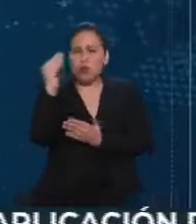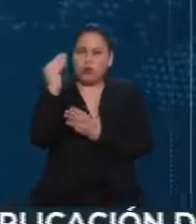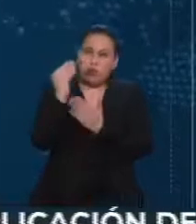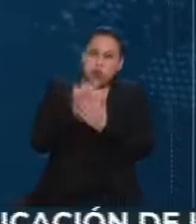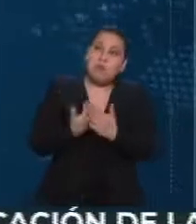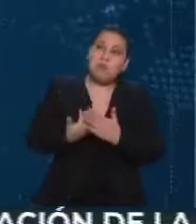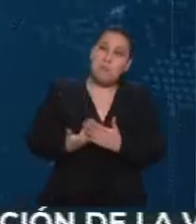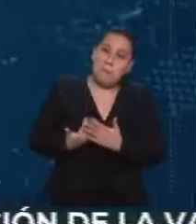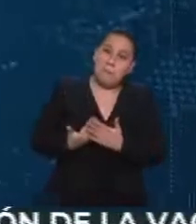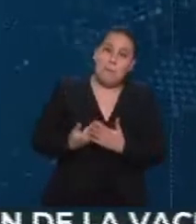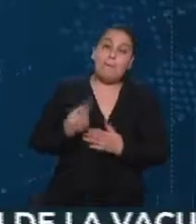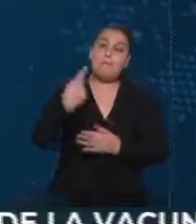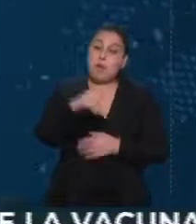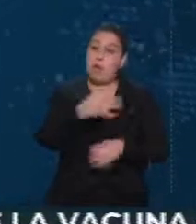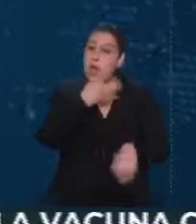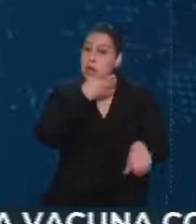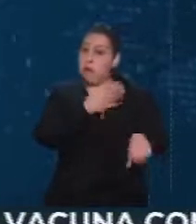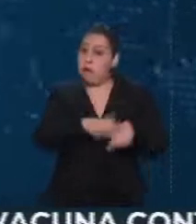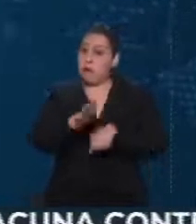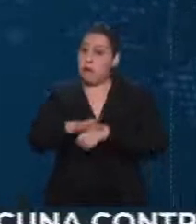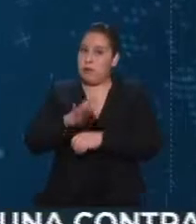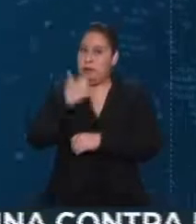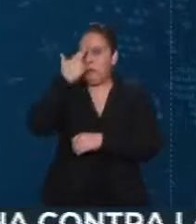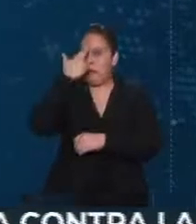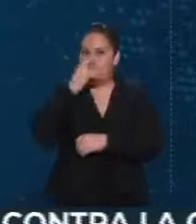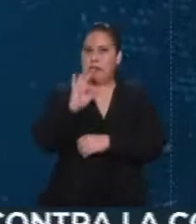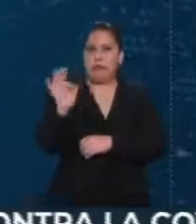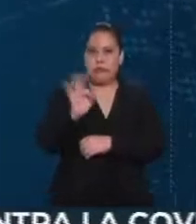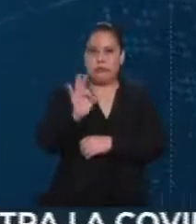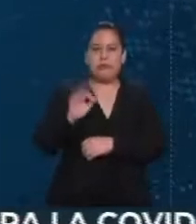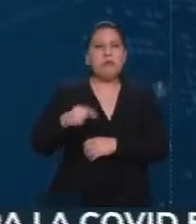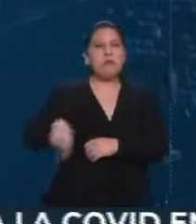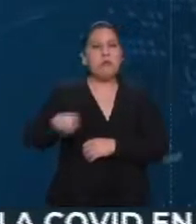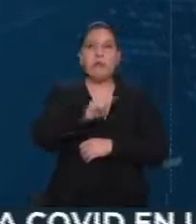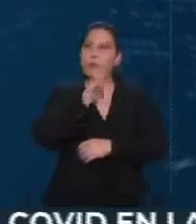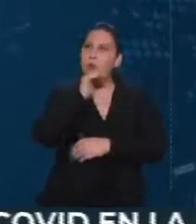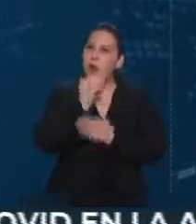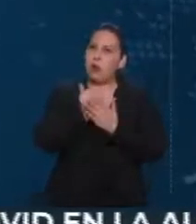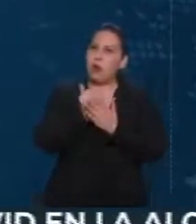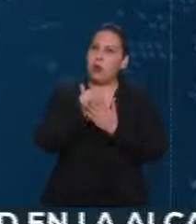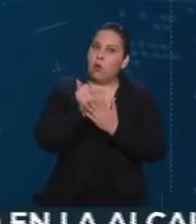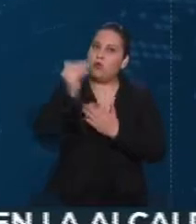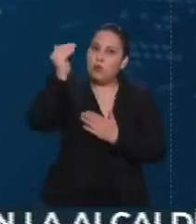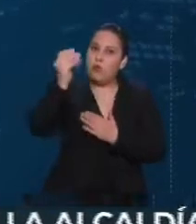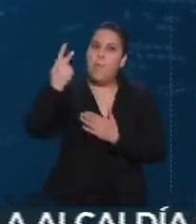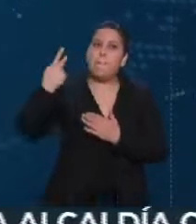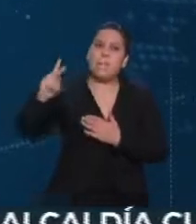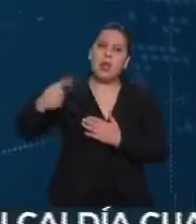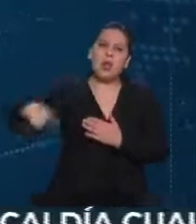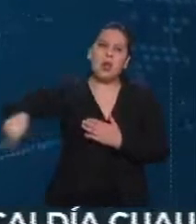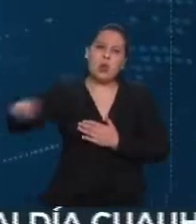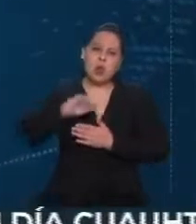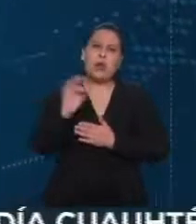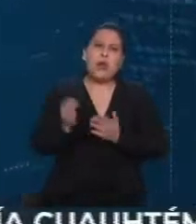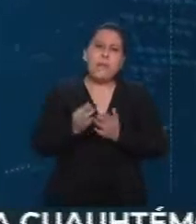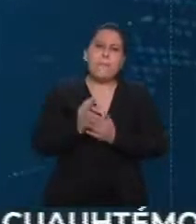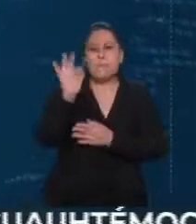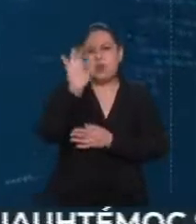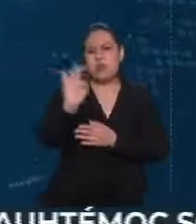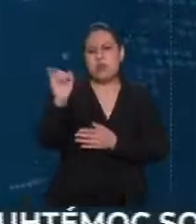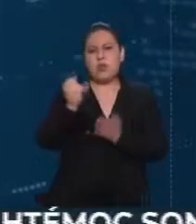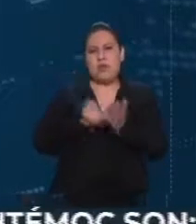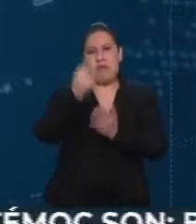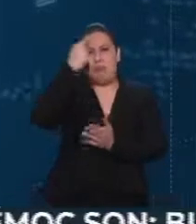por supuesto, que si en caso de que esto no se cumpliera, pues siempre está la posibilidad de que el Banco de México suba la tasa de interés, pero tan no es así